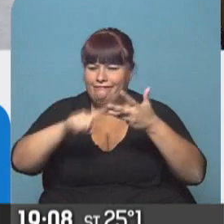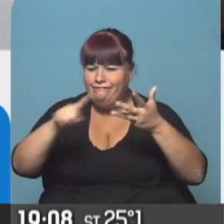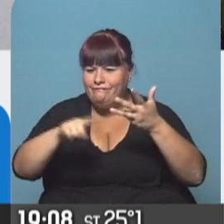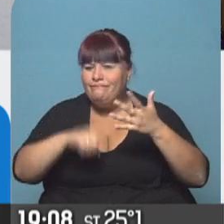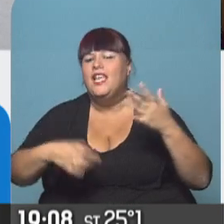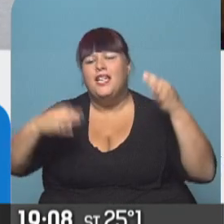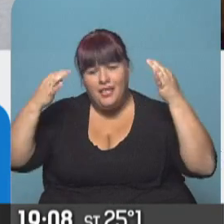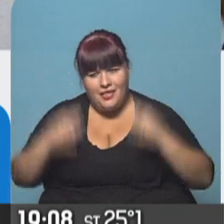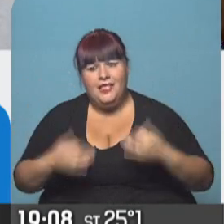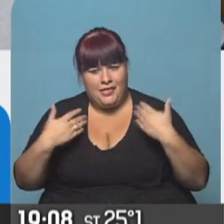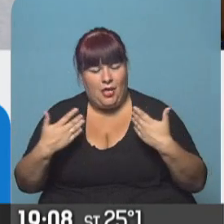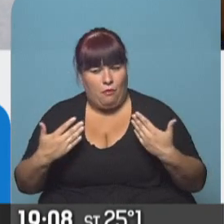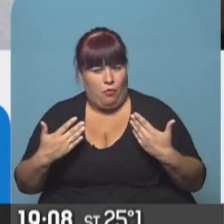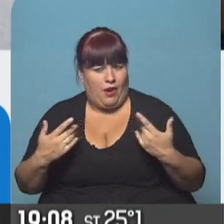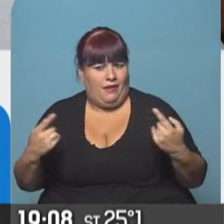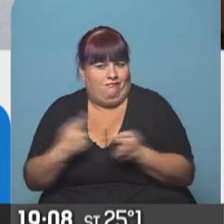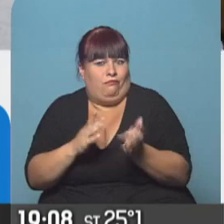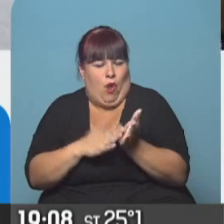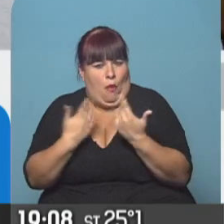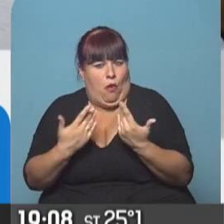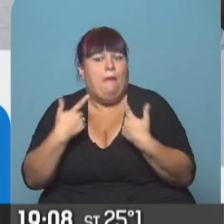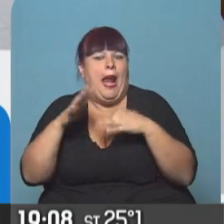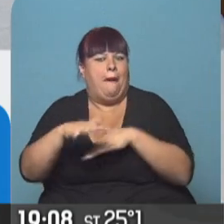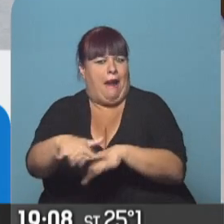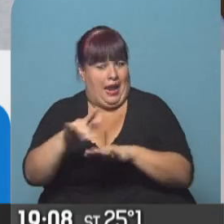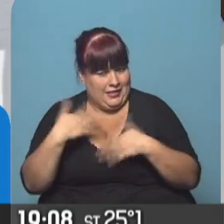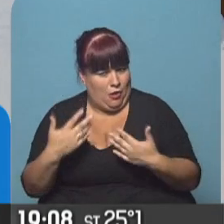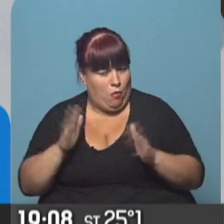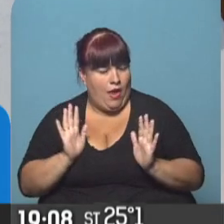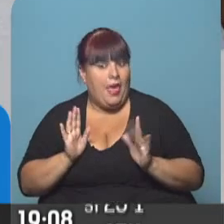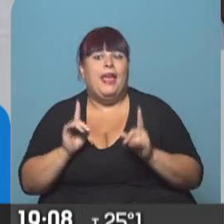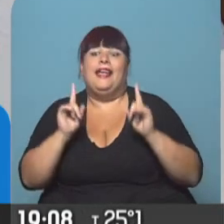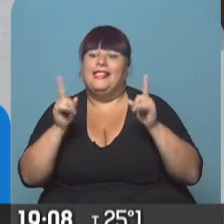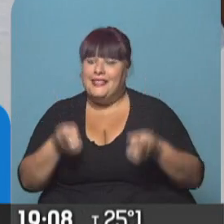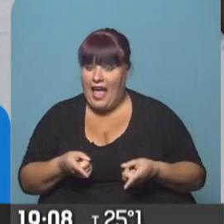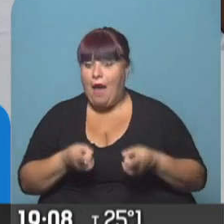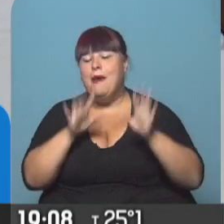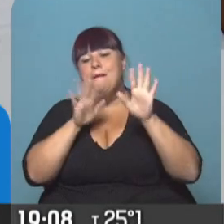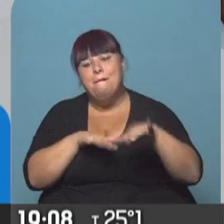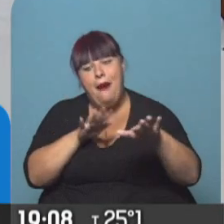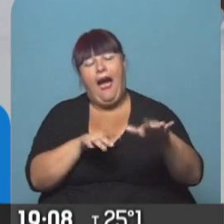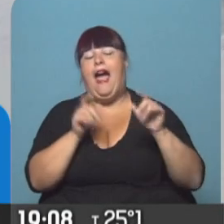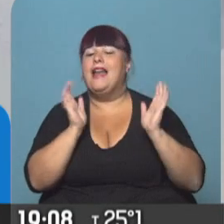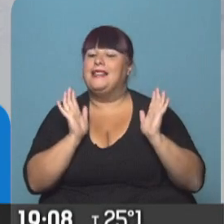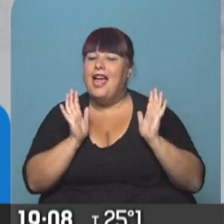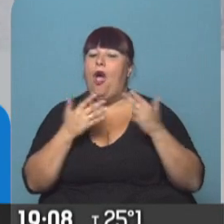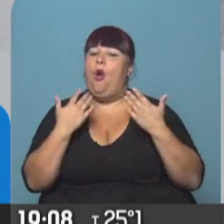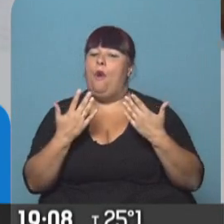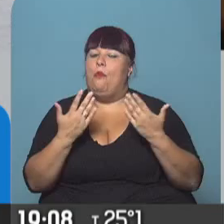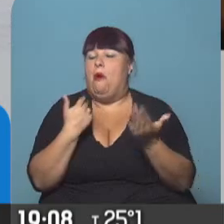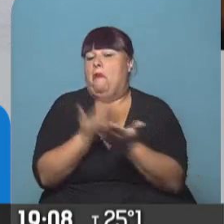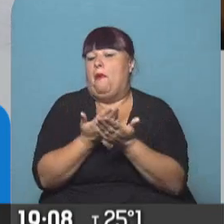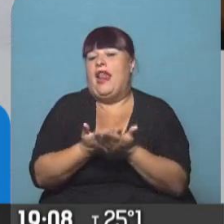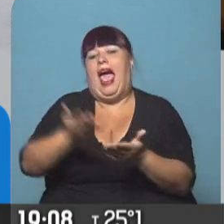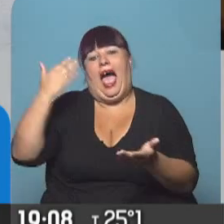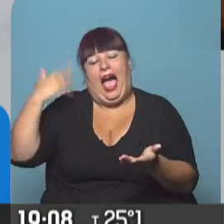elementos realmente incontrastables que permitirían una marcha de estas características, pero también es una movilización que pudo haber impulsado en